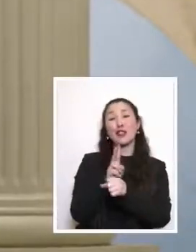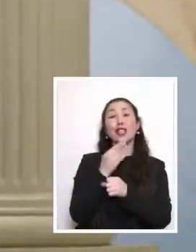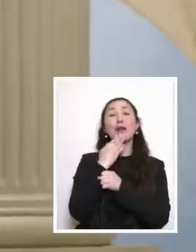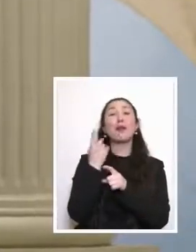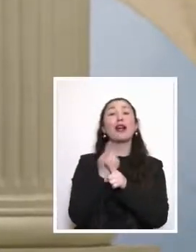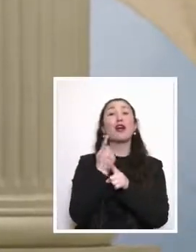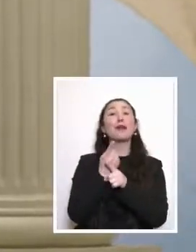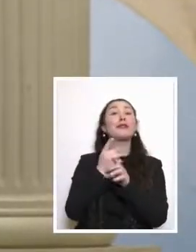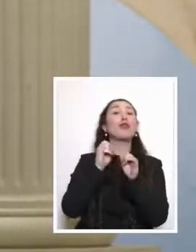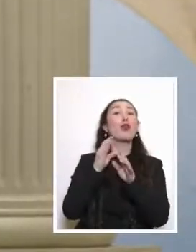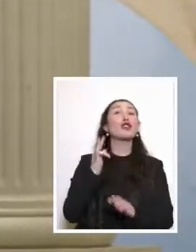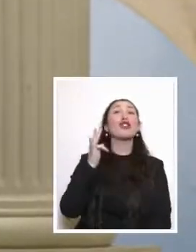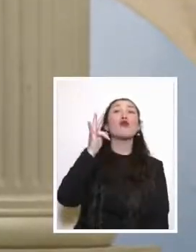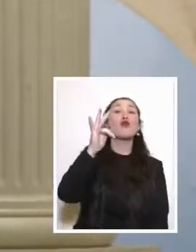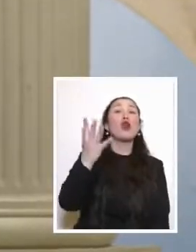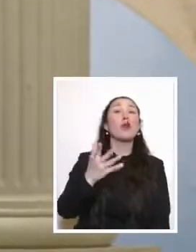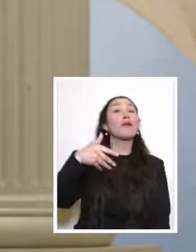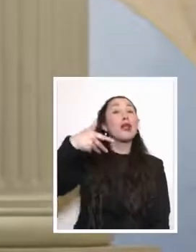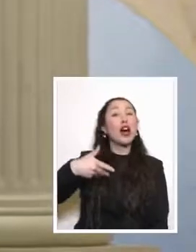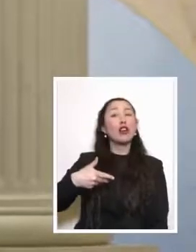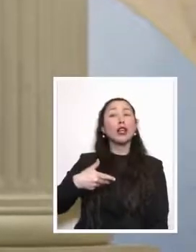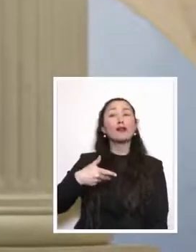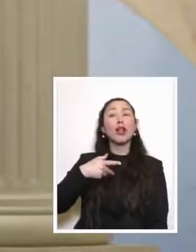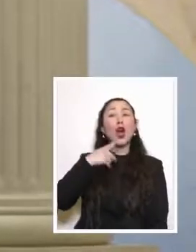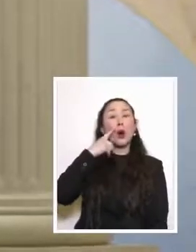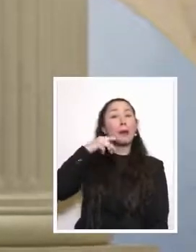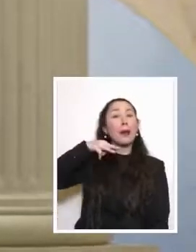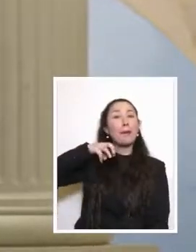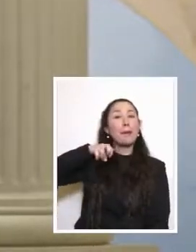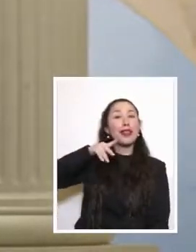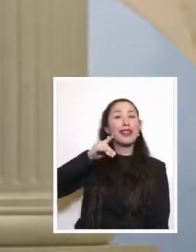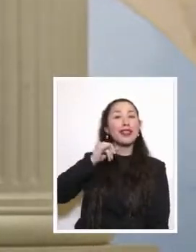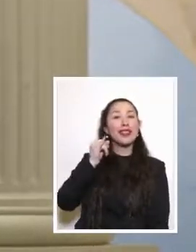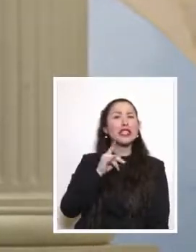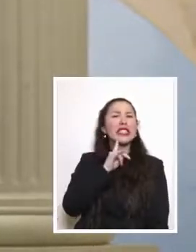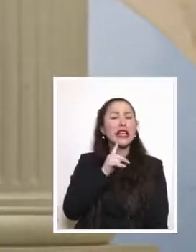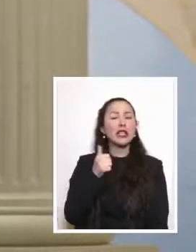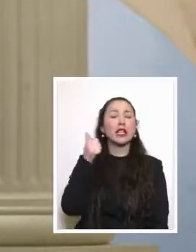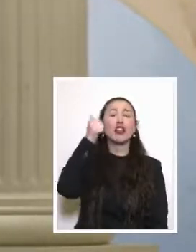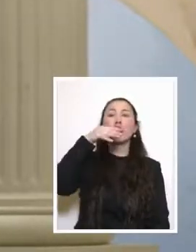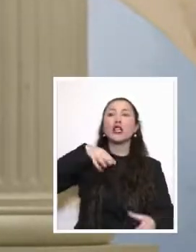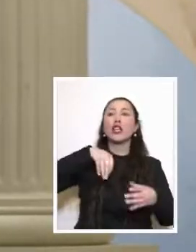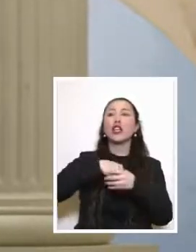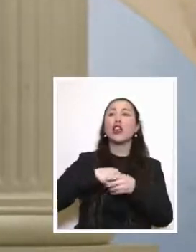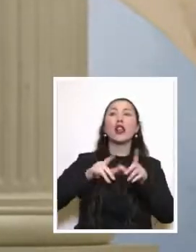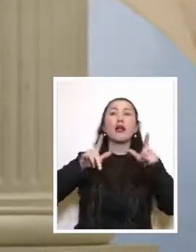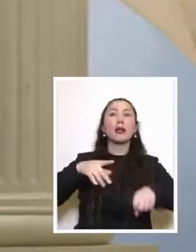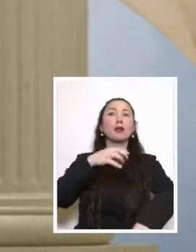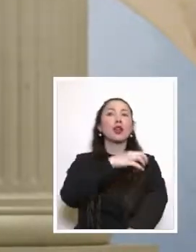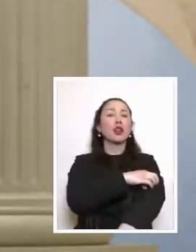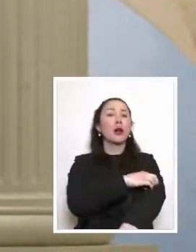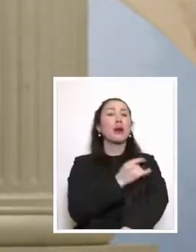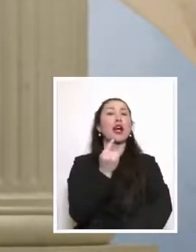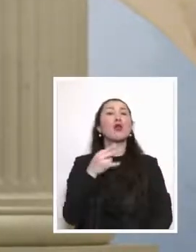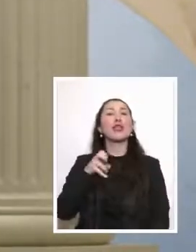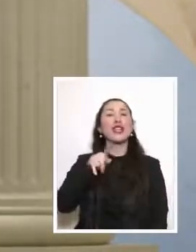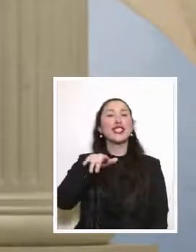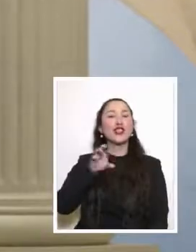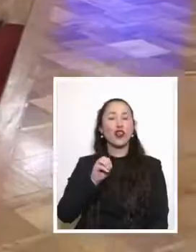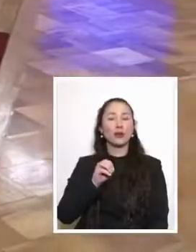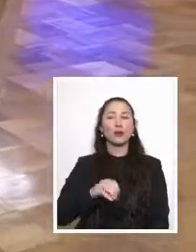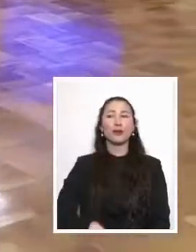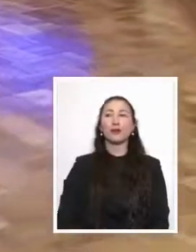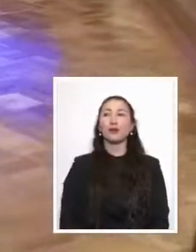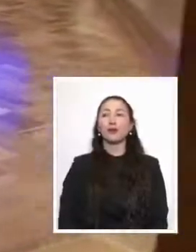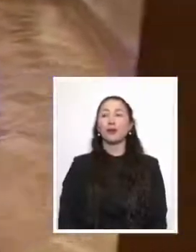del futuro. Voy a dejarlos ahora con el señor Baltasir Méndez, es director interino de la Oficina Regional de Educación para América Latina y el Caribe de UNESCO. Muchas